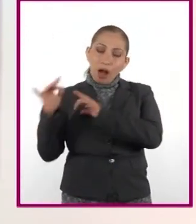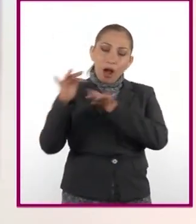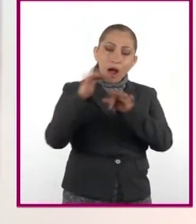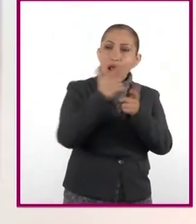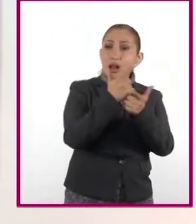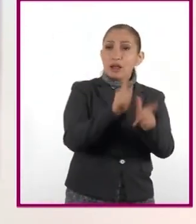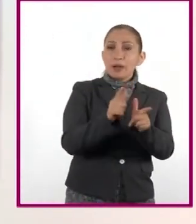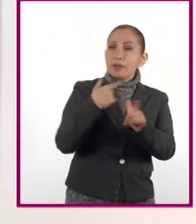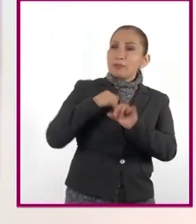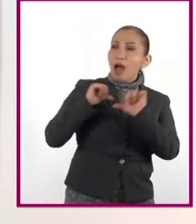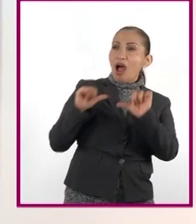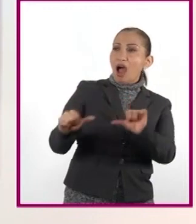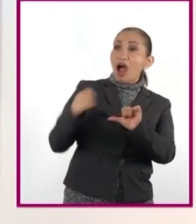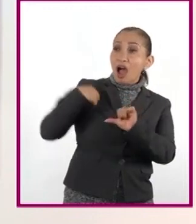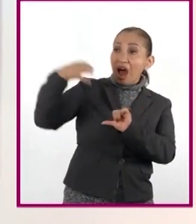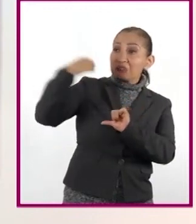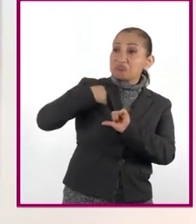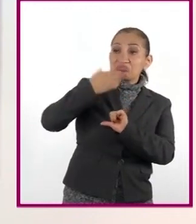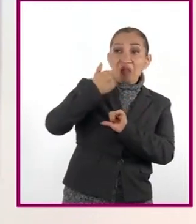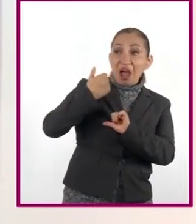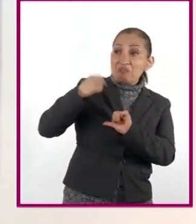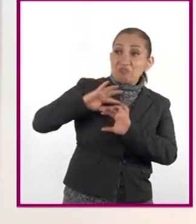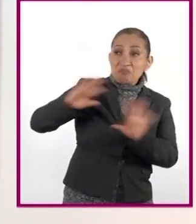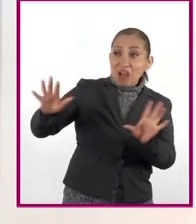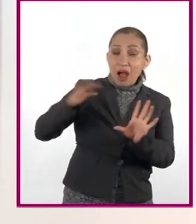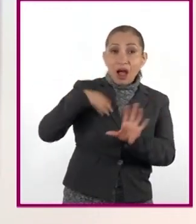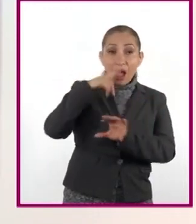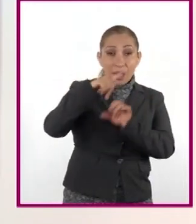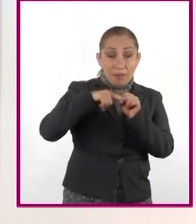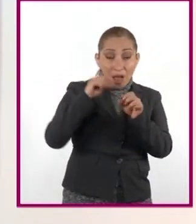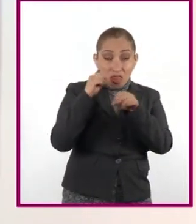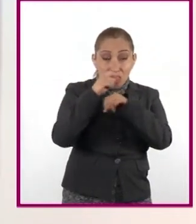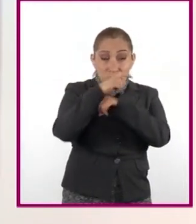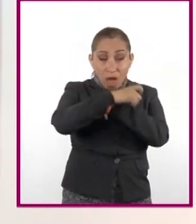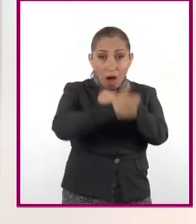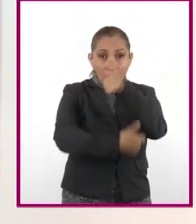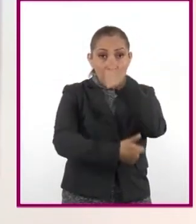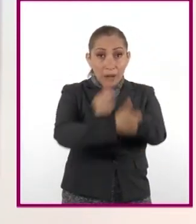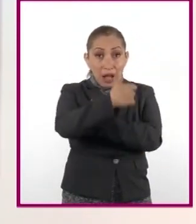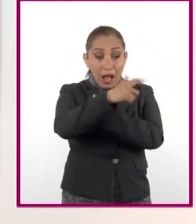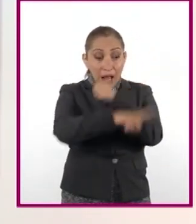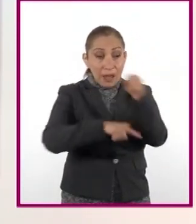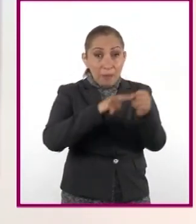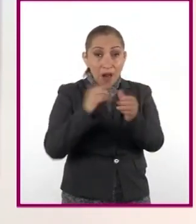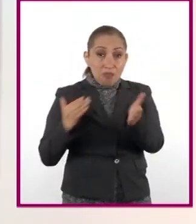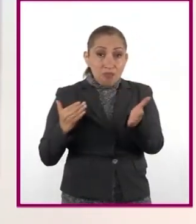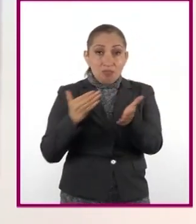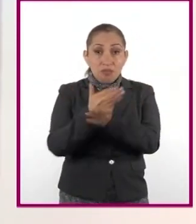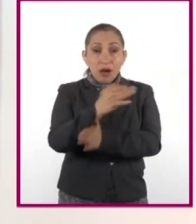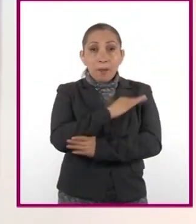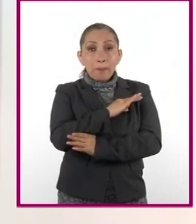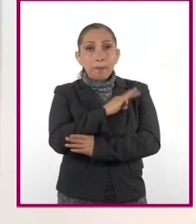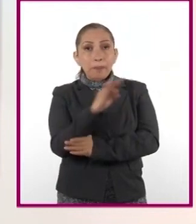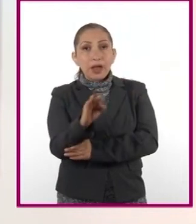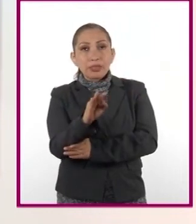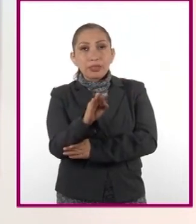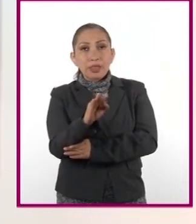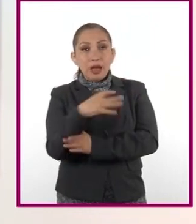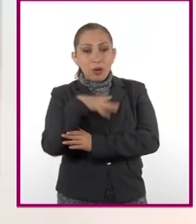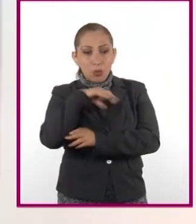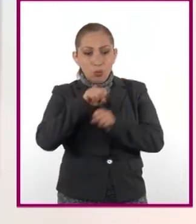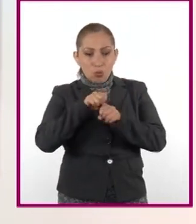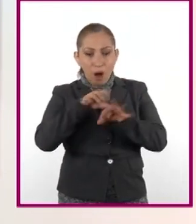de sus depredadores naturales, parásitos o competidores, las especies invasoras pueden